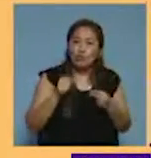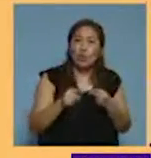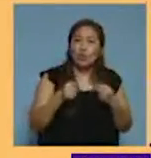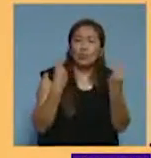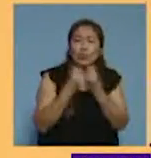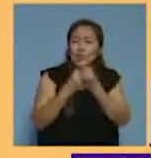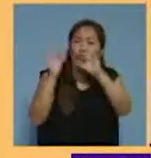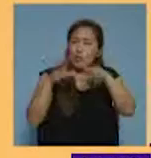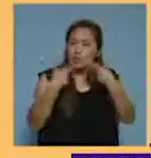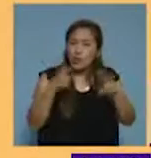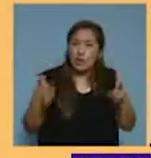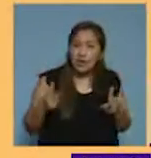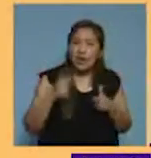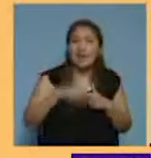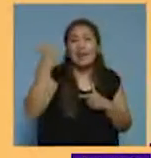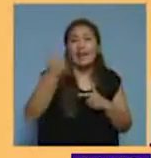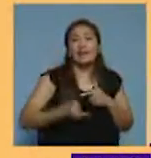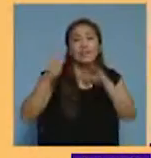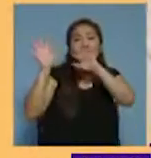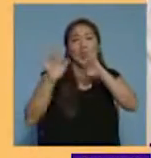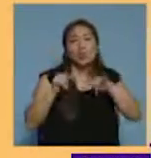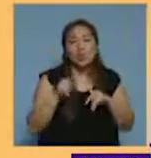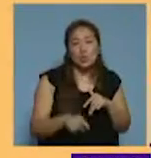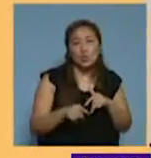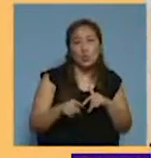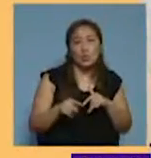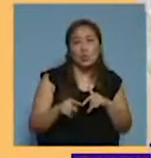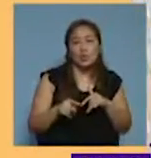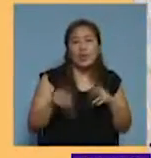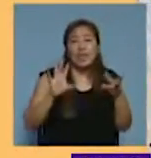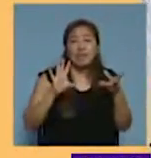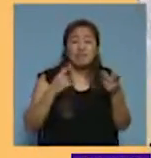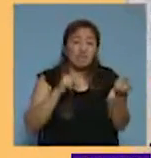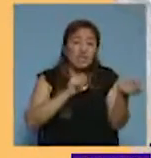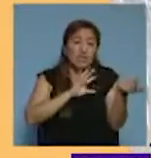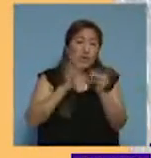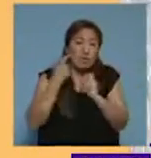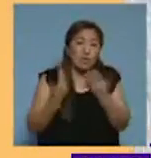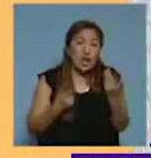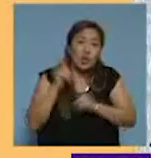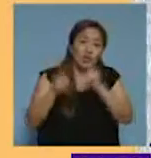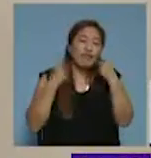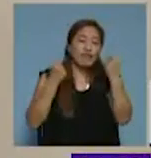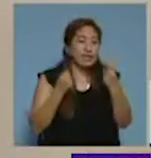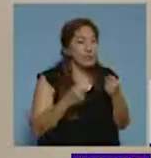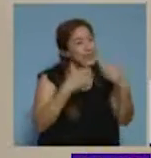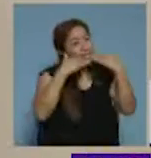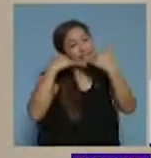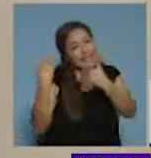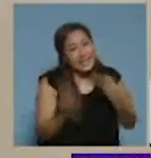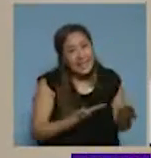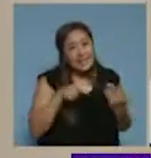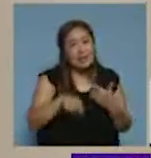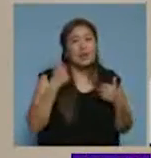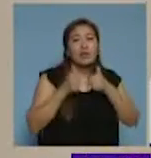máximo se prevé unas lluvias del modo ordinario de algunas intensivas y llevamos salir muchísimas gracias por